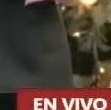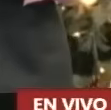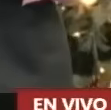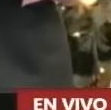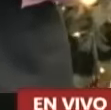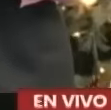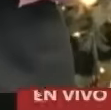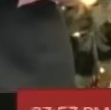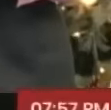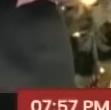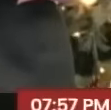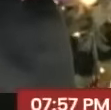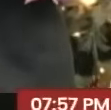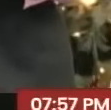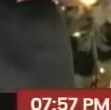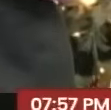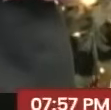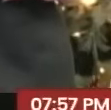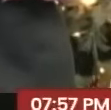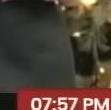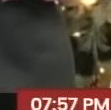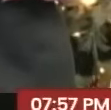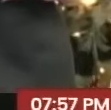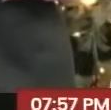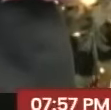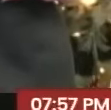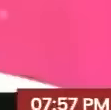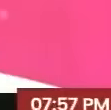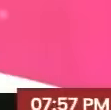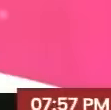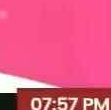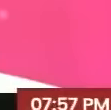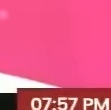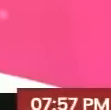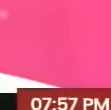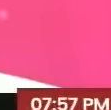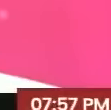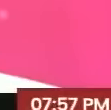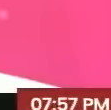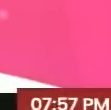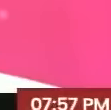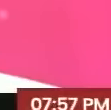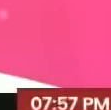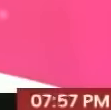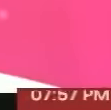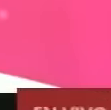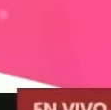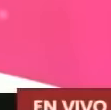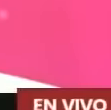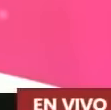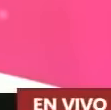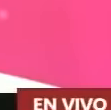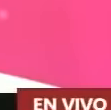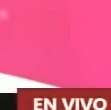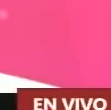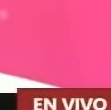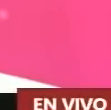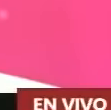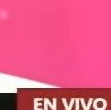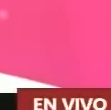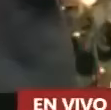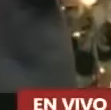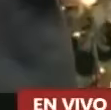ahínco, porque justamente es su emprendimiento. Así que tiene un plus. Ganar, ganar, se llama. Ganar, ganar. Gana el productor, gana el